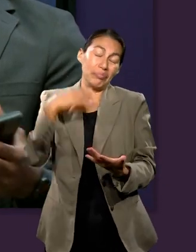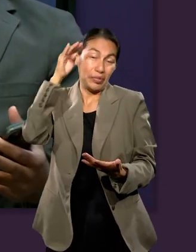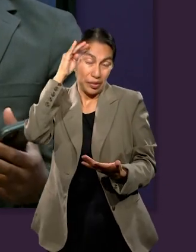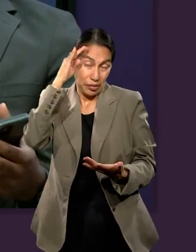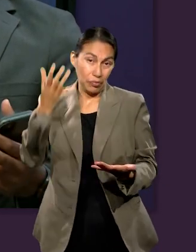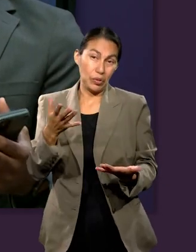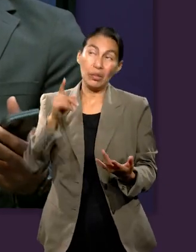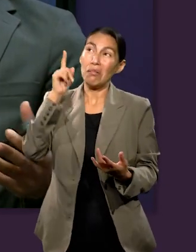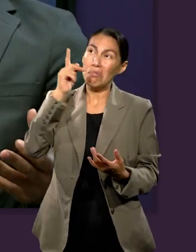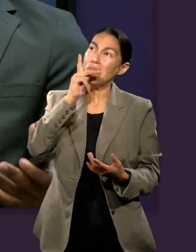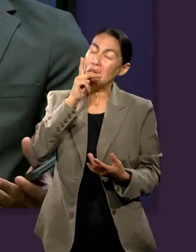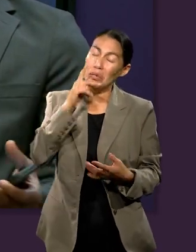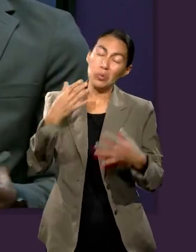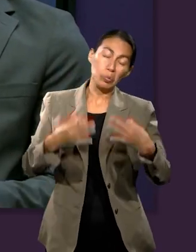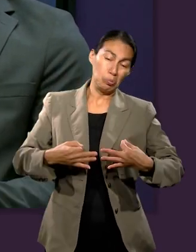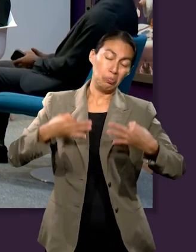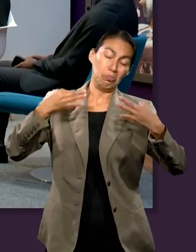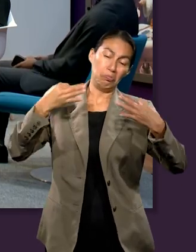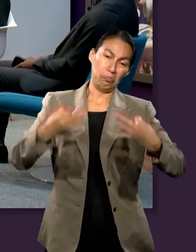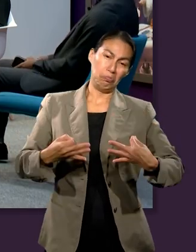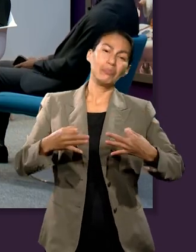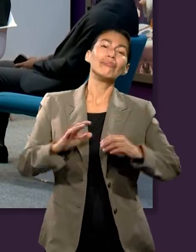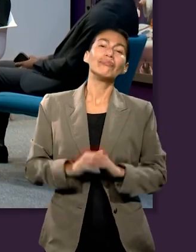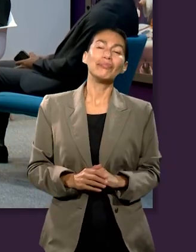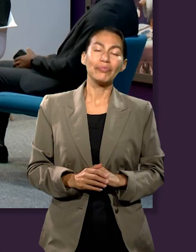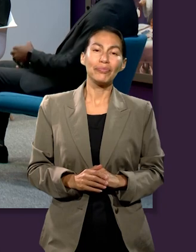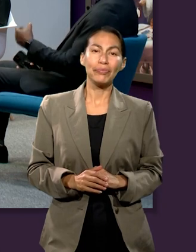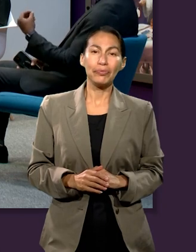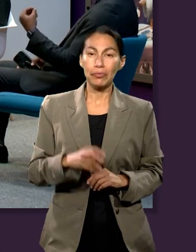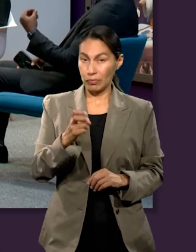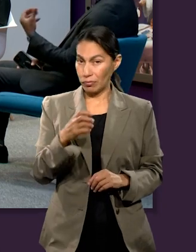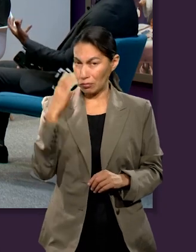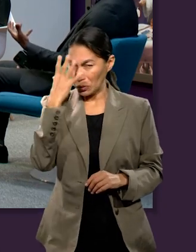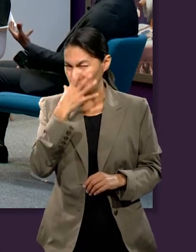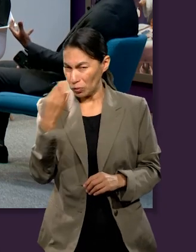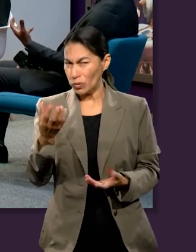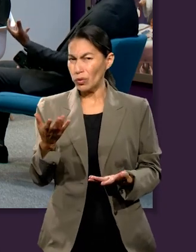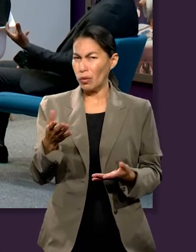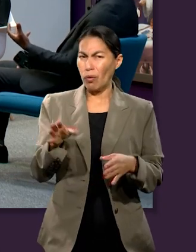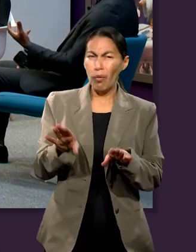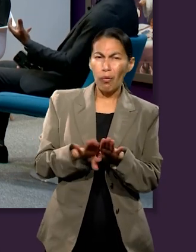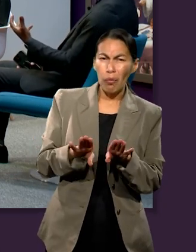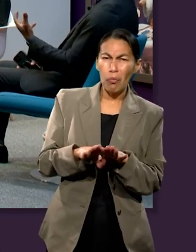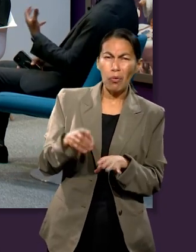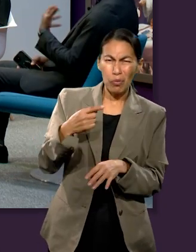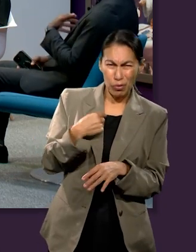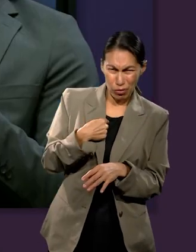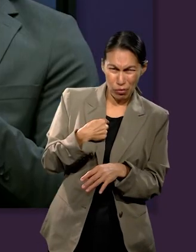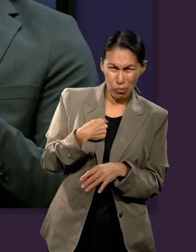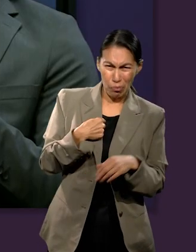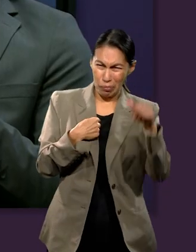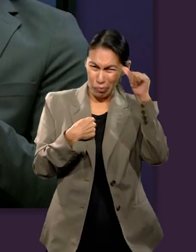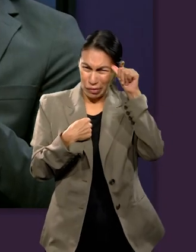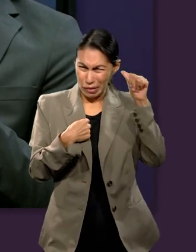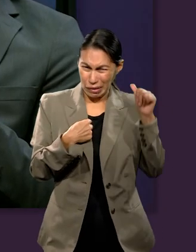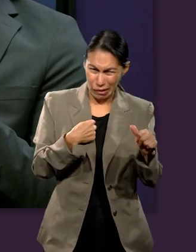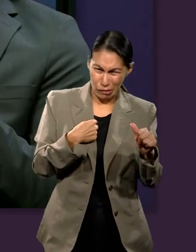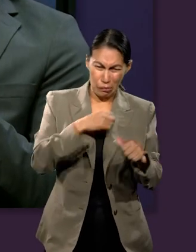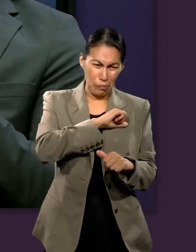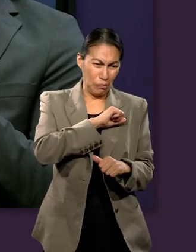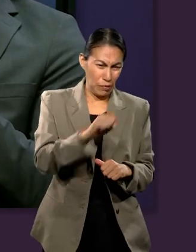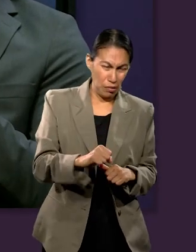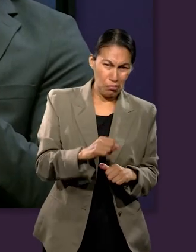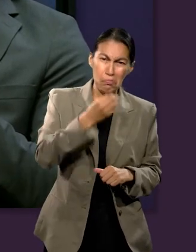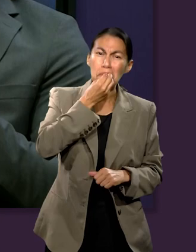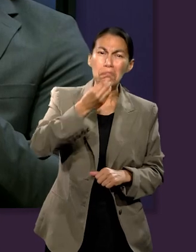todas las cualidades que podríamos pensar como padre y Es algo impresionante de saber que aún siendo yo